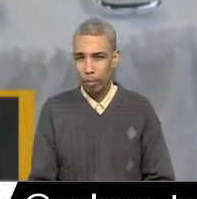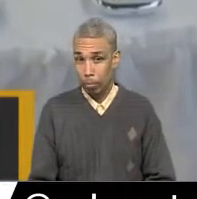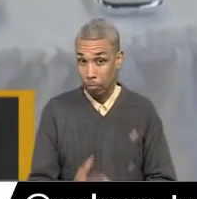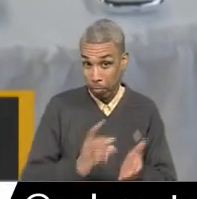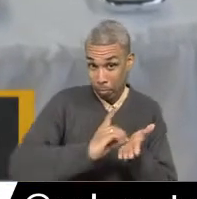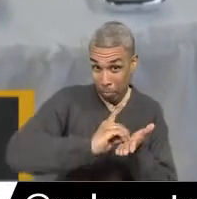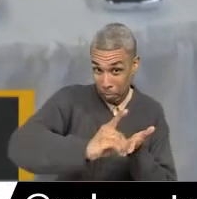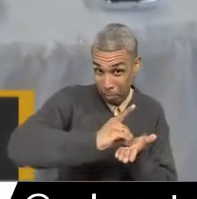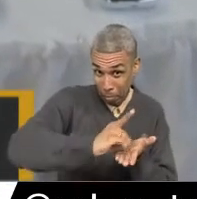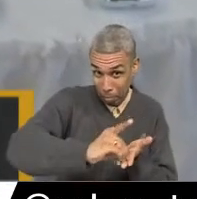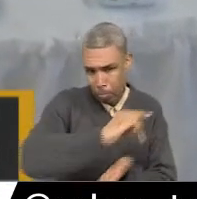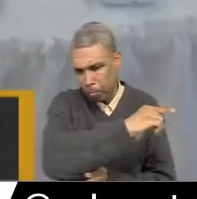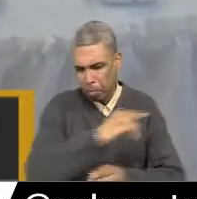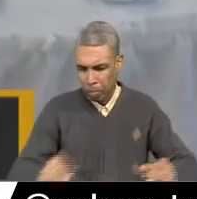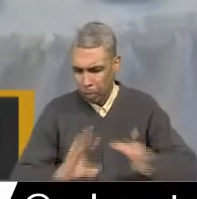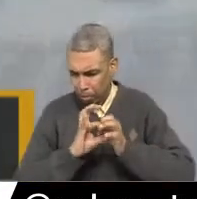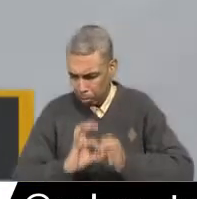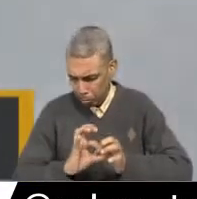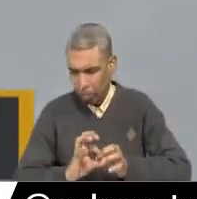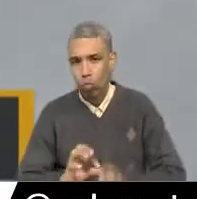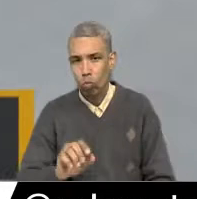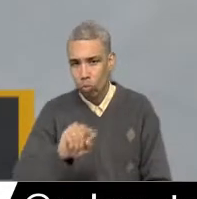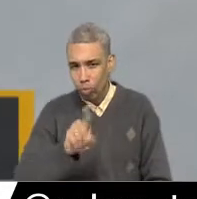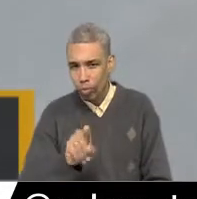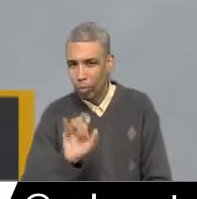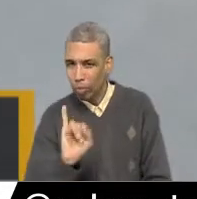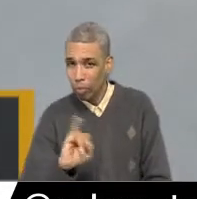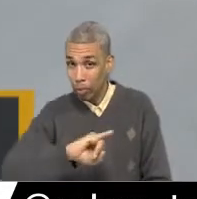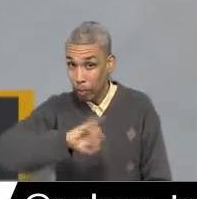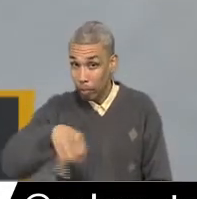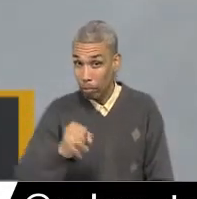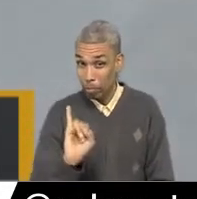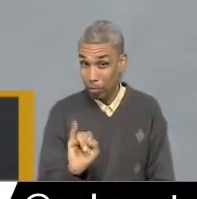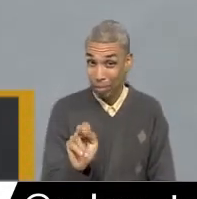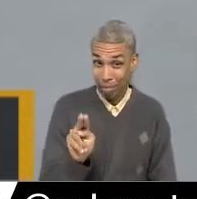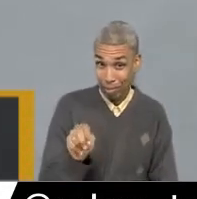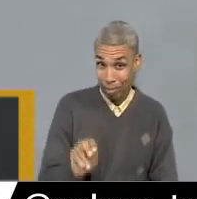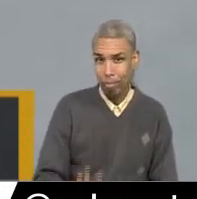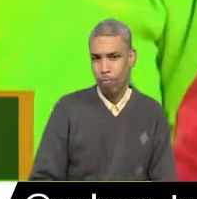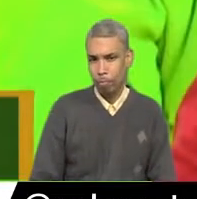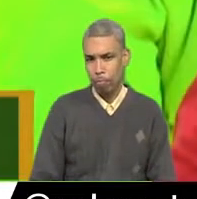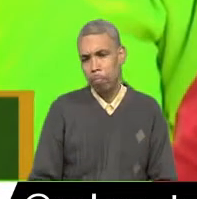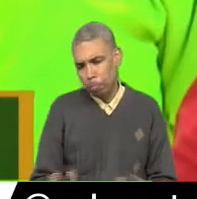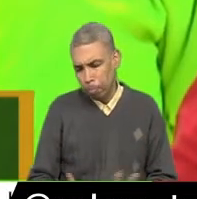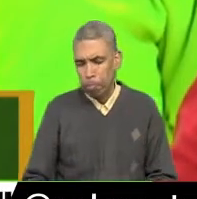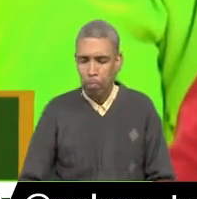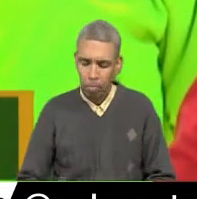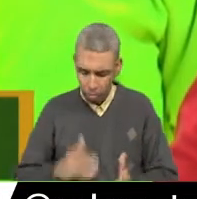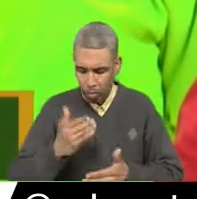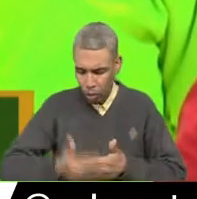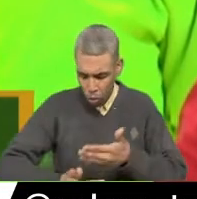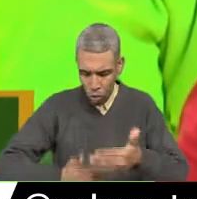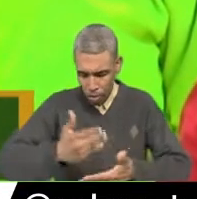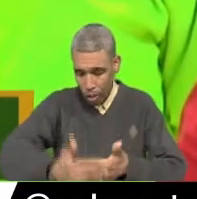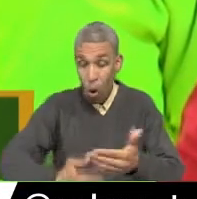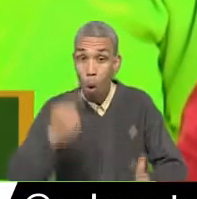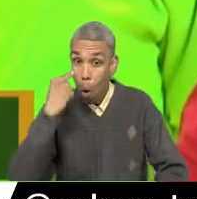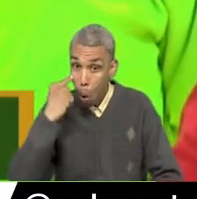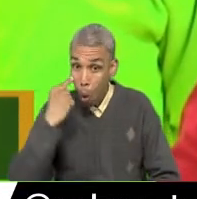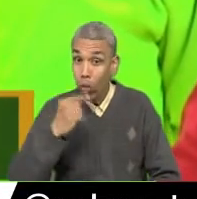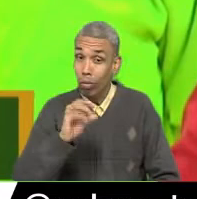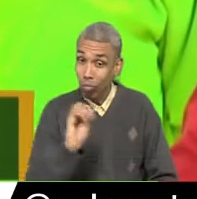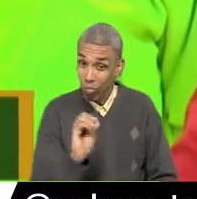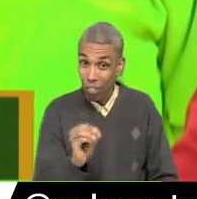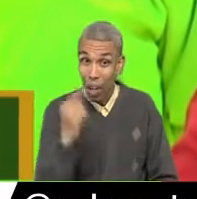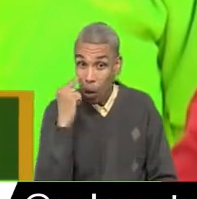proceso de investigación, ya que no han sido directamente en flagrancia. Sin embargo, continuamos en ese trabajo para decirle a la policía, a la ciudadanía,